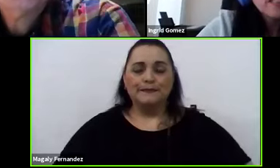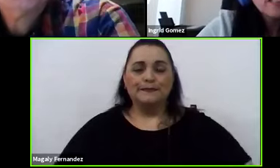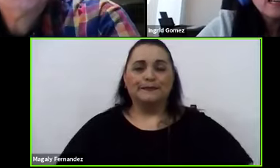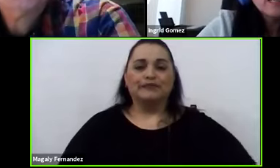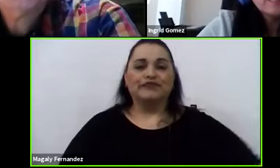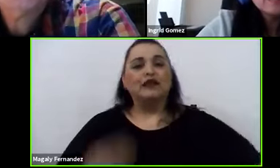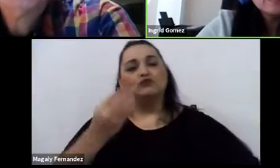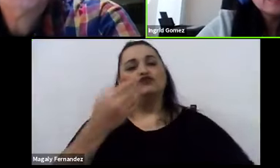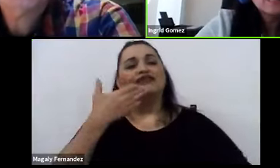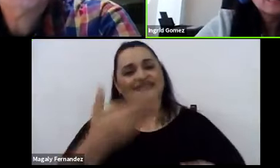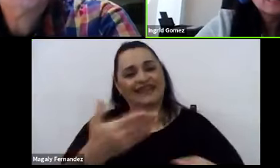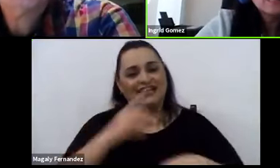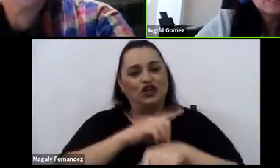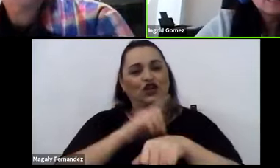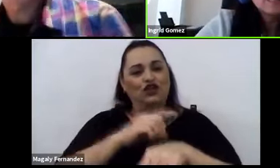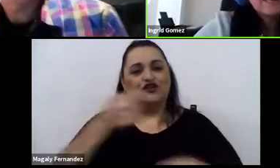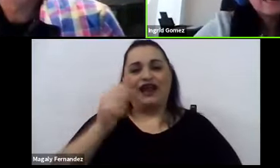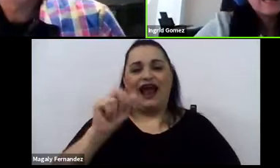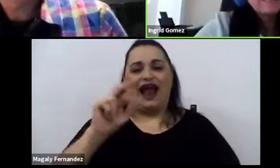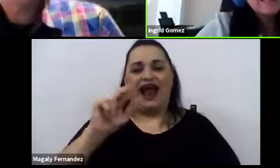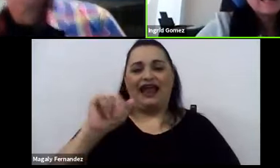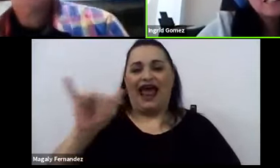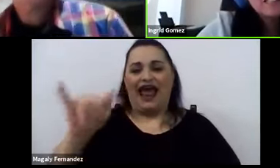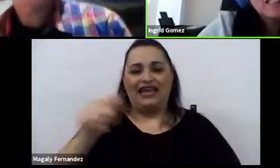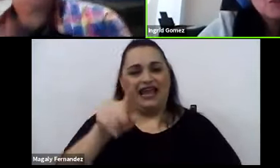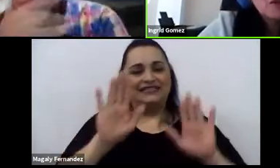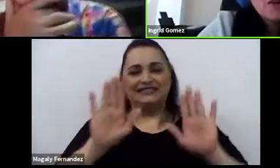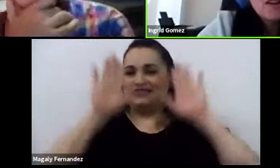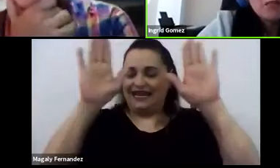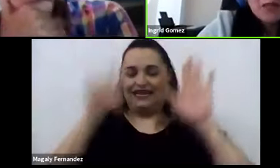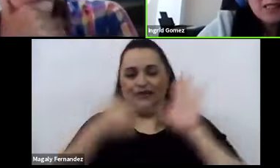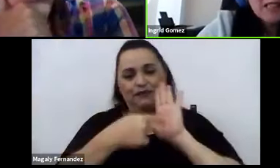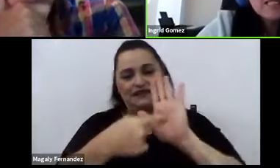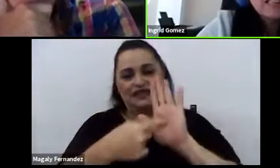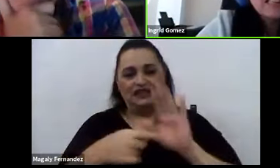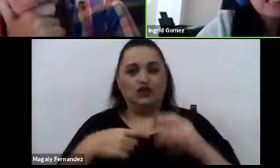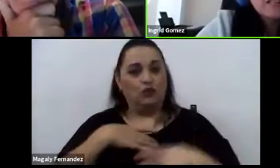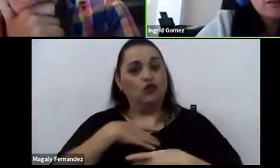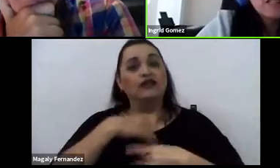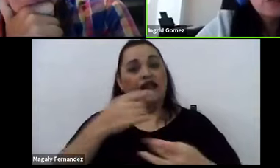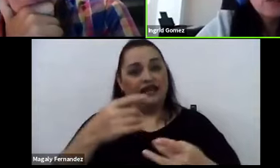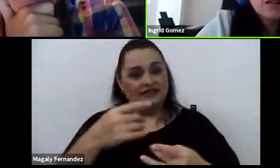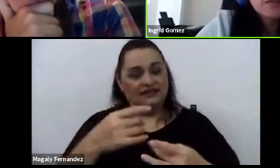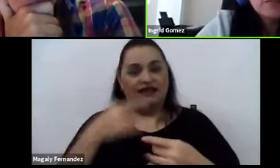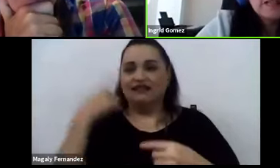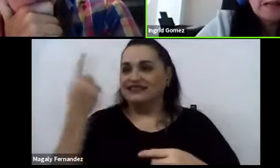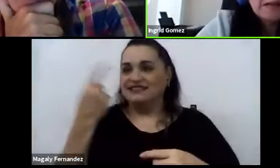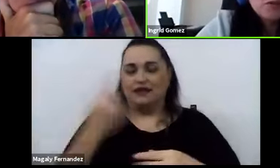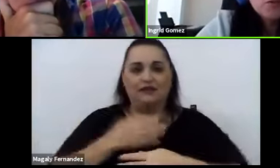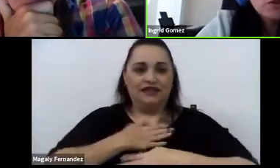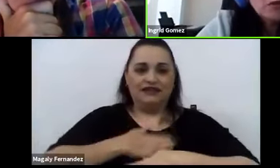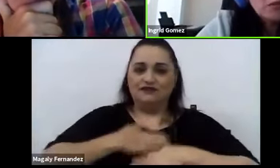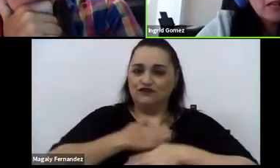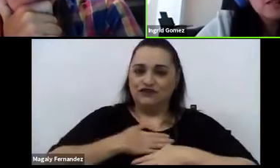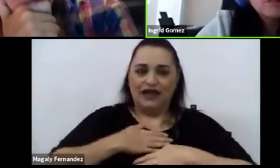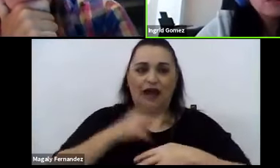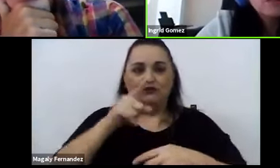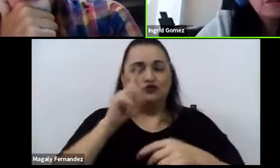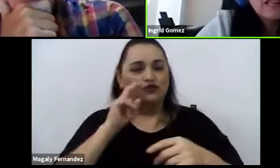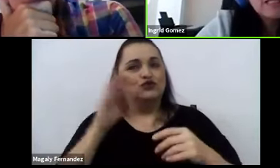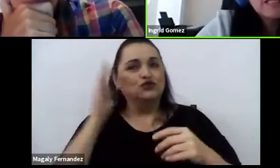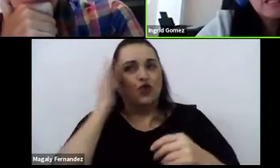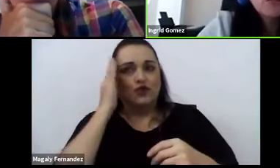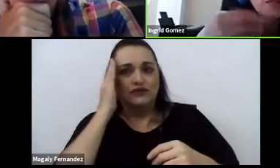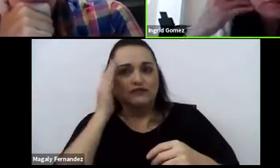Muchas gracias al doctor Garay por esta excelente presentación, muy interesante, que siempre disfrutamos sus conocimientos,